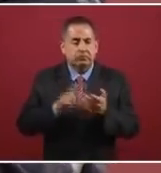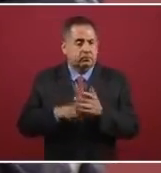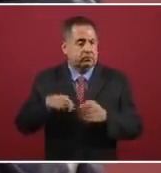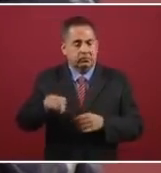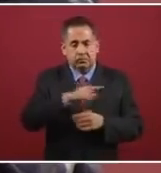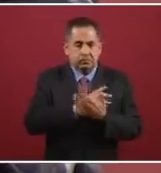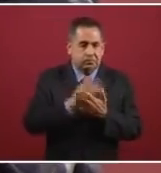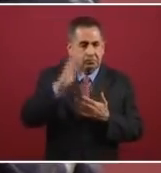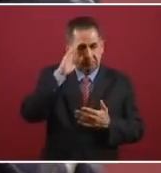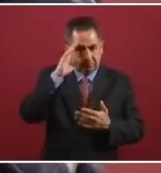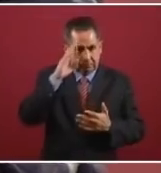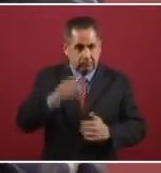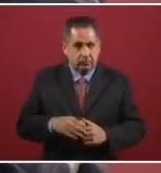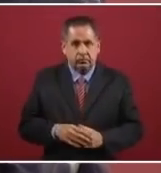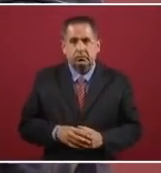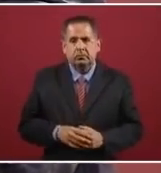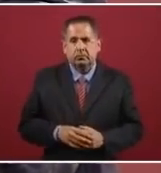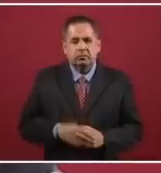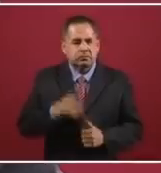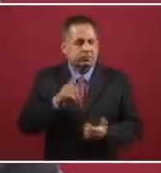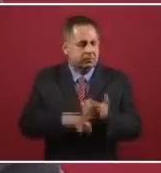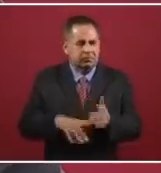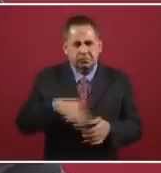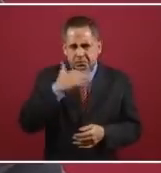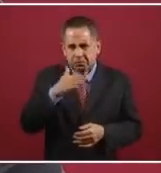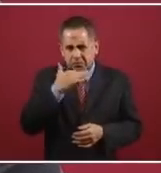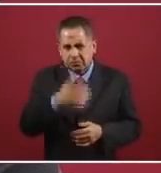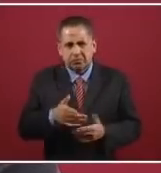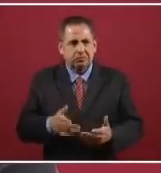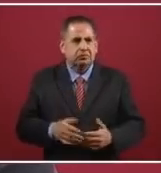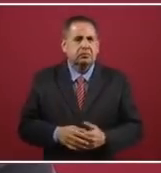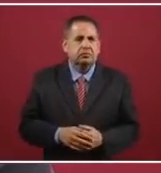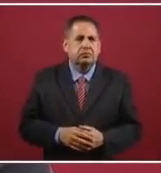excesos, a corrupción.